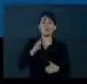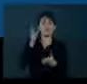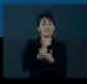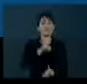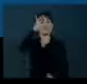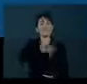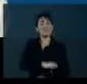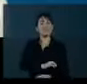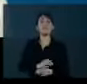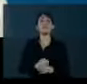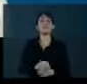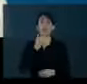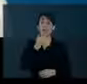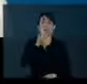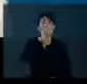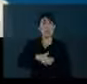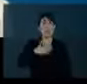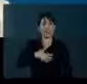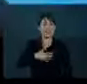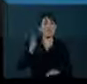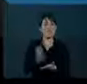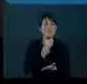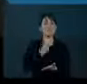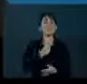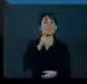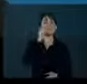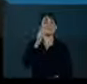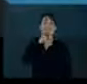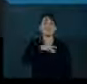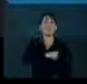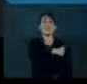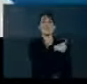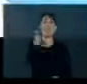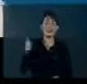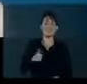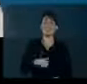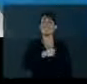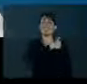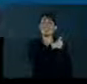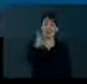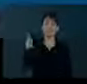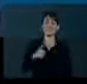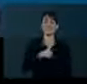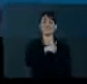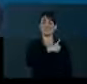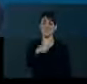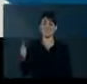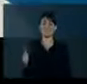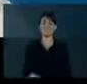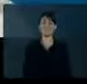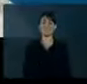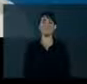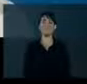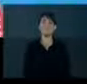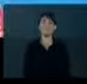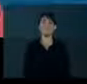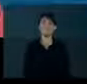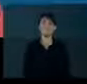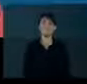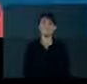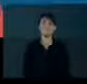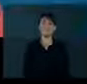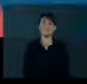más Chile que nunca. Por ser el Chile que queremos. Por ser el Chile de todos. De todos. De todos. De todos.